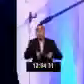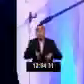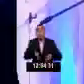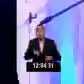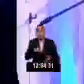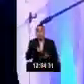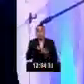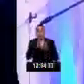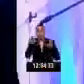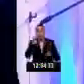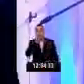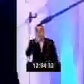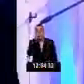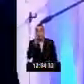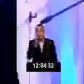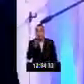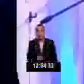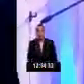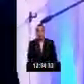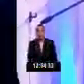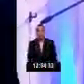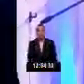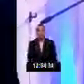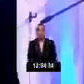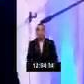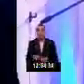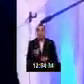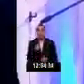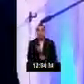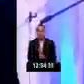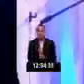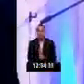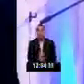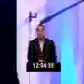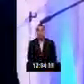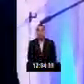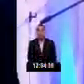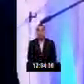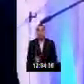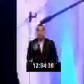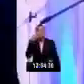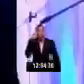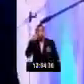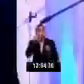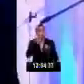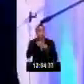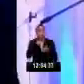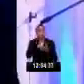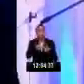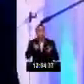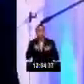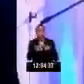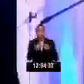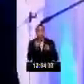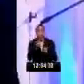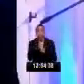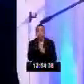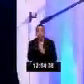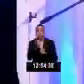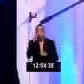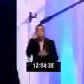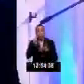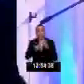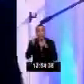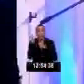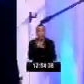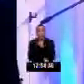ilícitas relacionadas con las acciones de Odebrecht, con el fin de proceder con acciones y sanciones